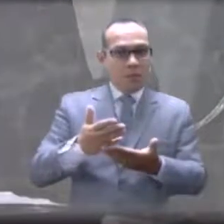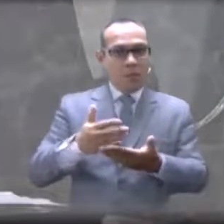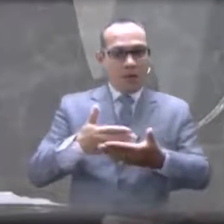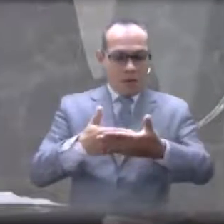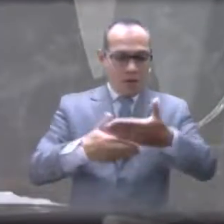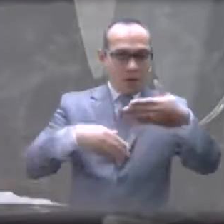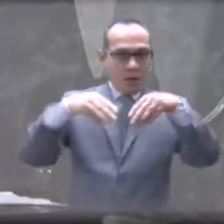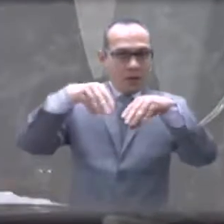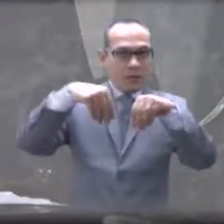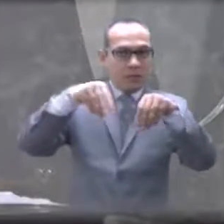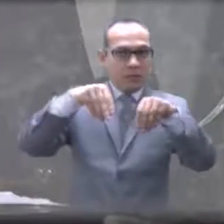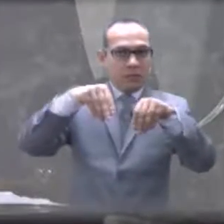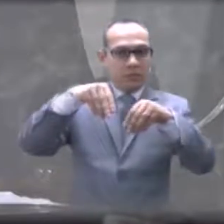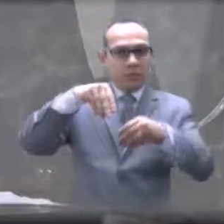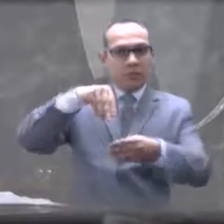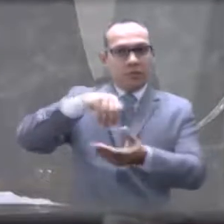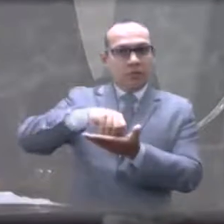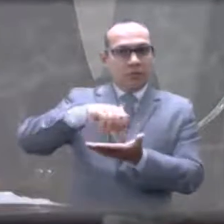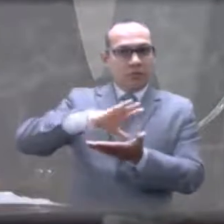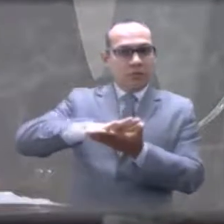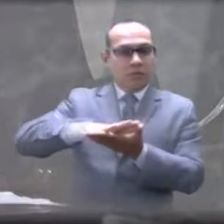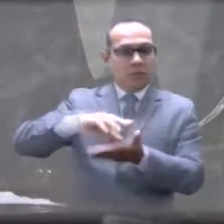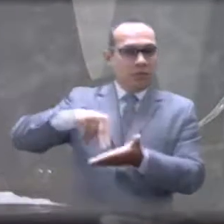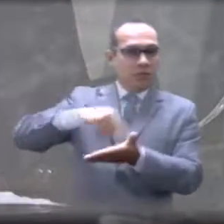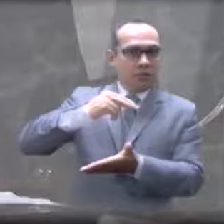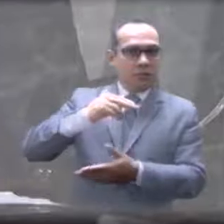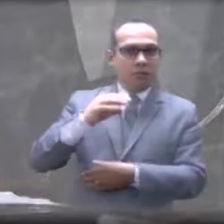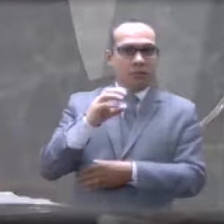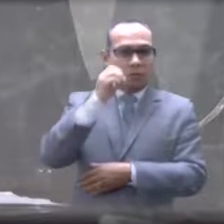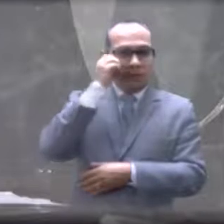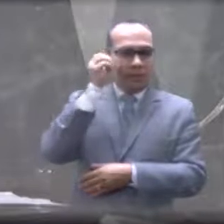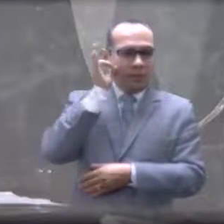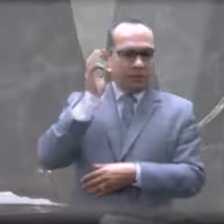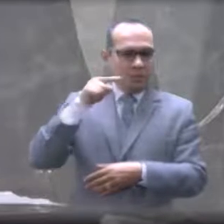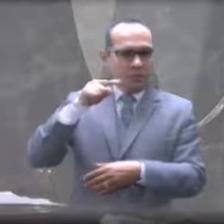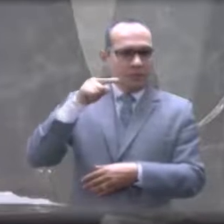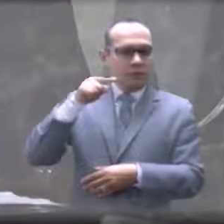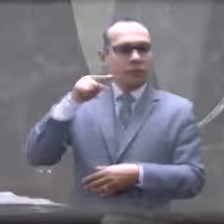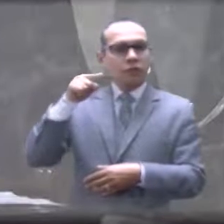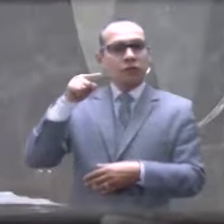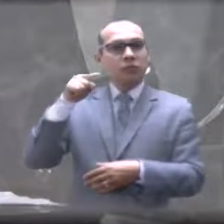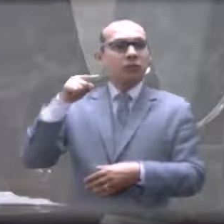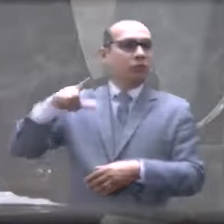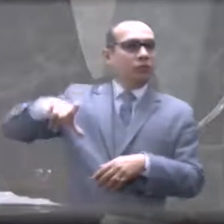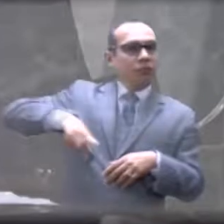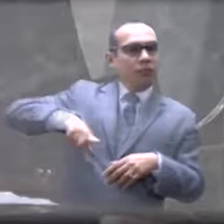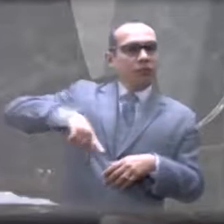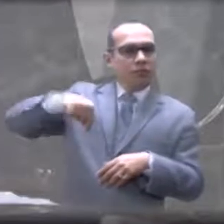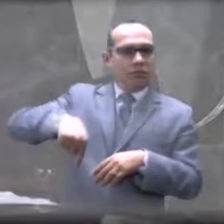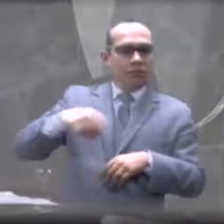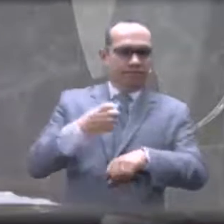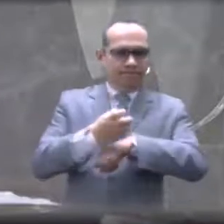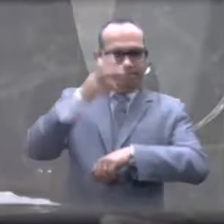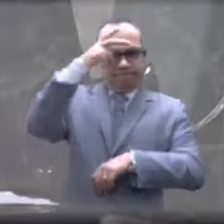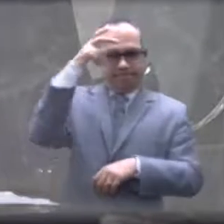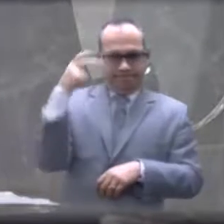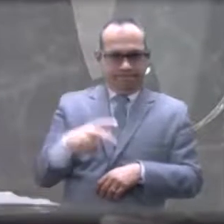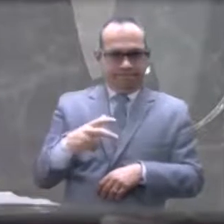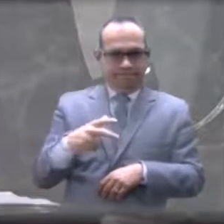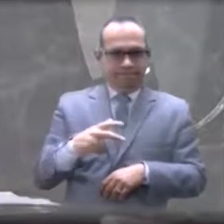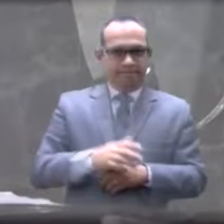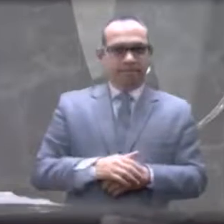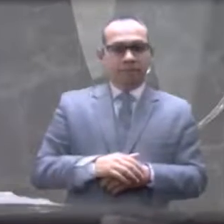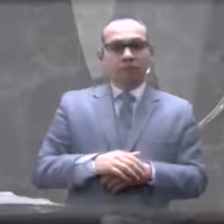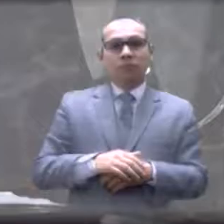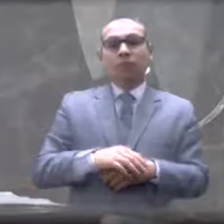el oficio suscrito por el licenciado Omar Fayad Meneses, gobernador constitucional del Estado de Hidalgo, quien en términos